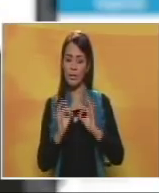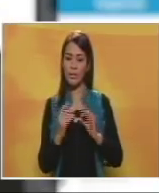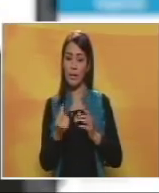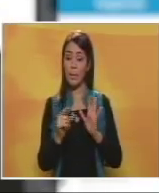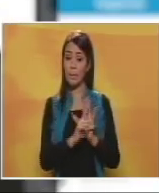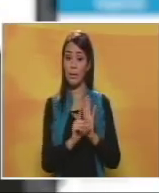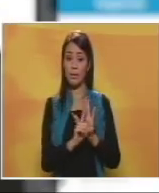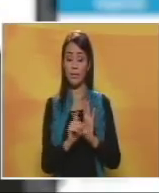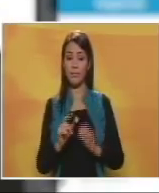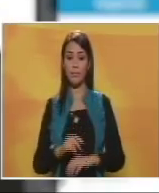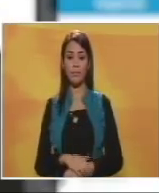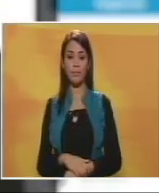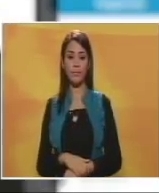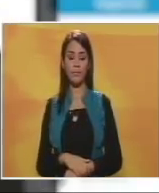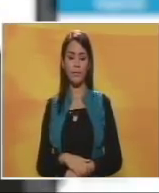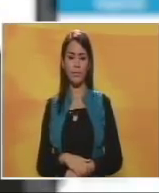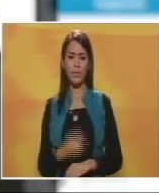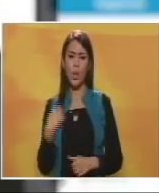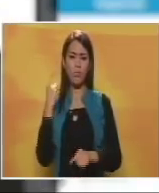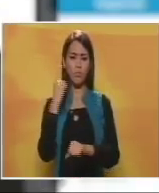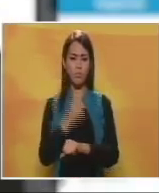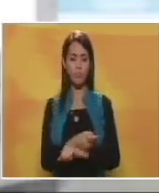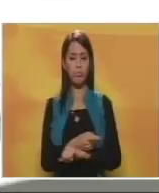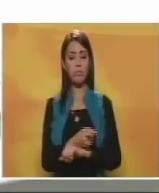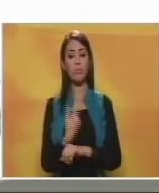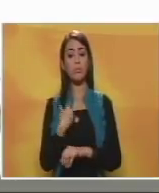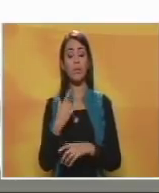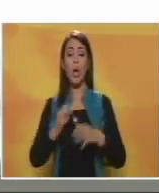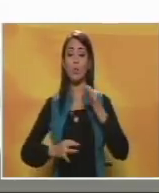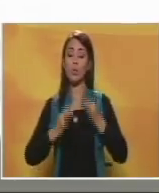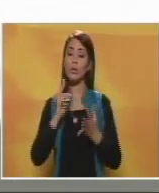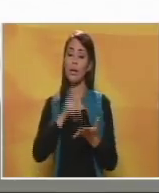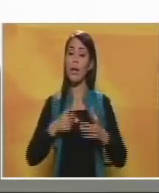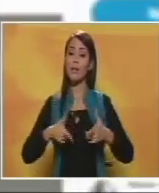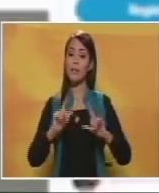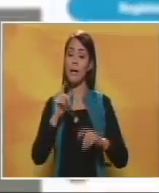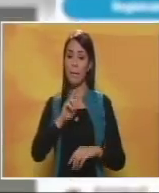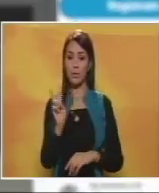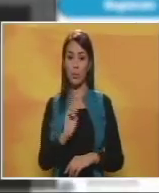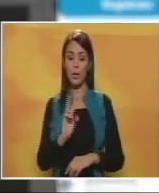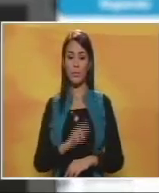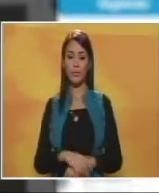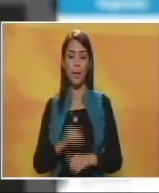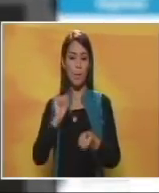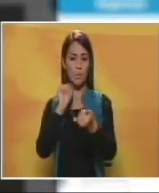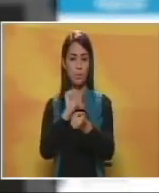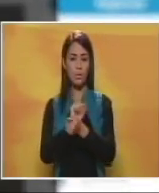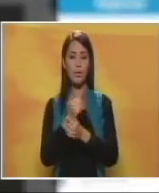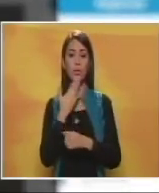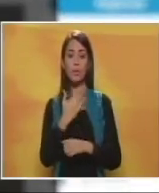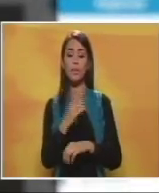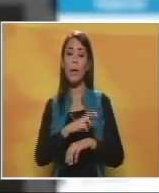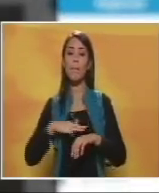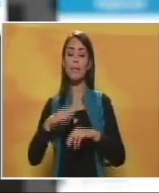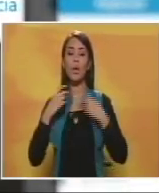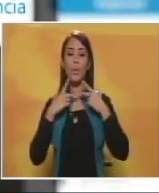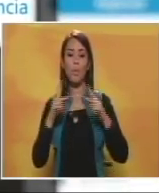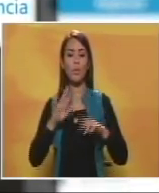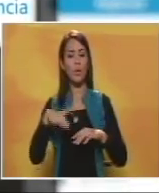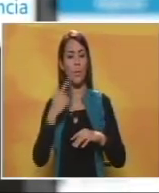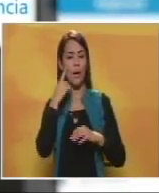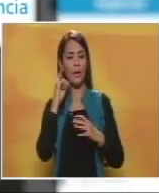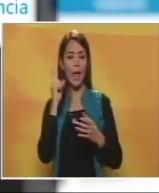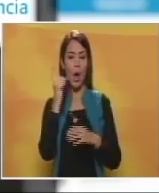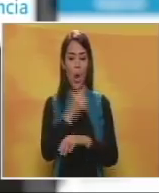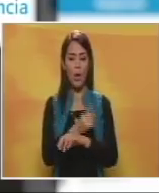capitales y enriquecimiento ilícito, lo que los obliga a comparecer ante las autoridades competentes de Venezuela. La captura ocurrió a solicitud del Ministerio Público luego de emitir